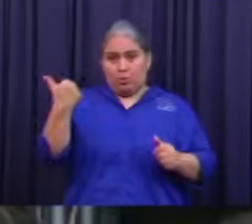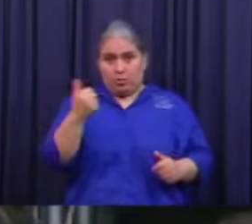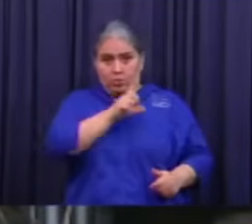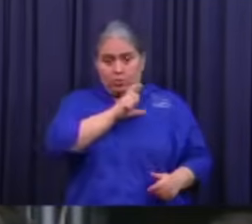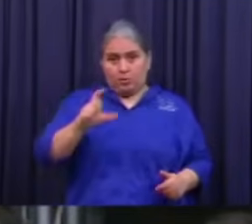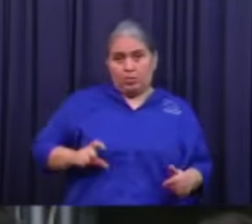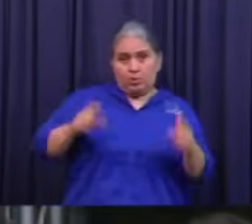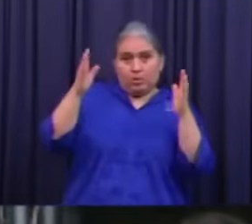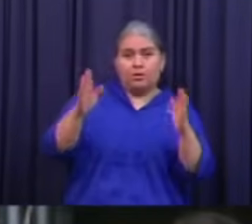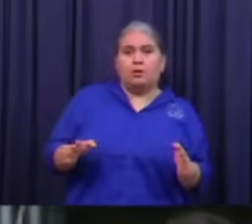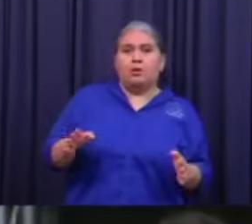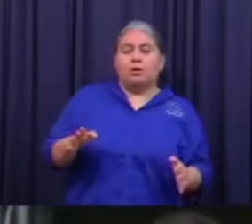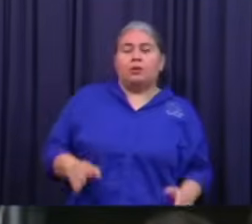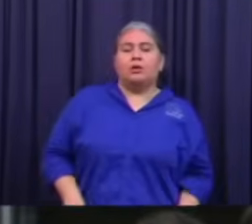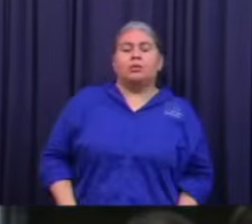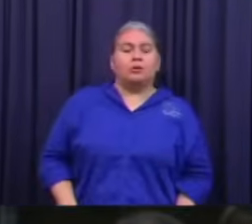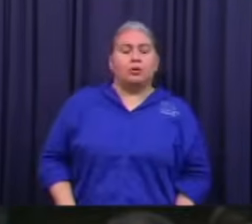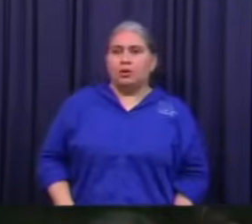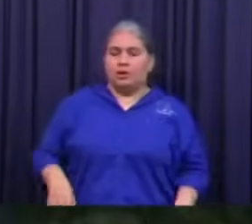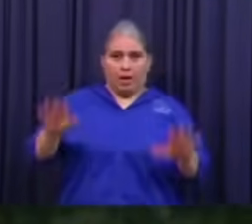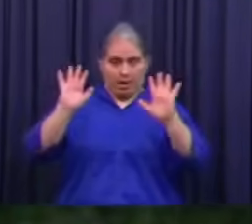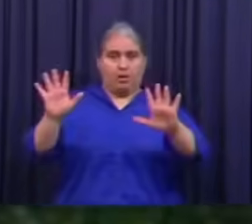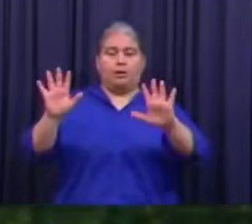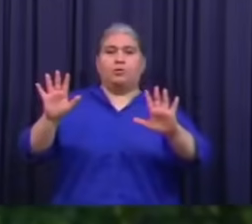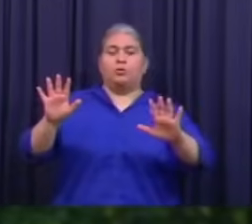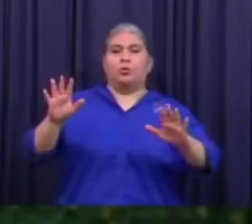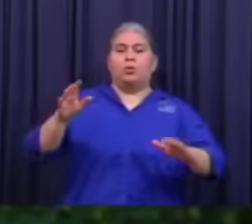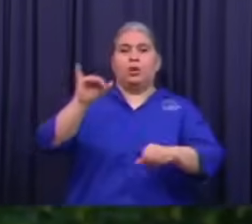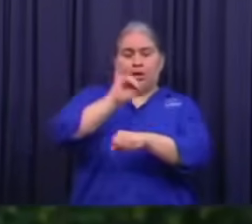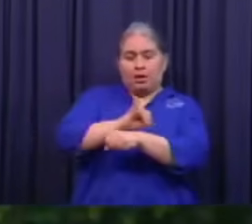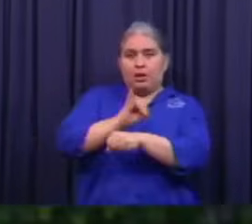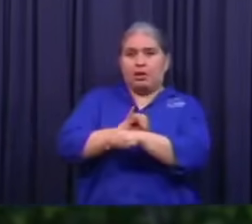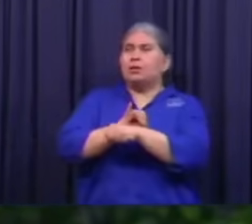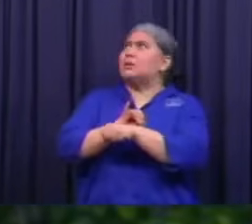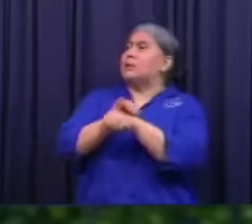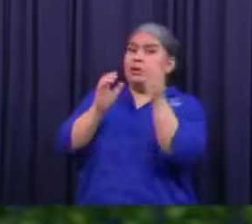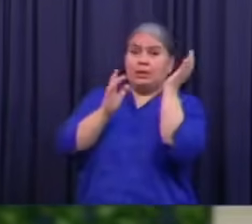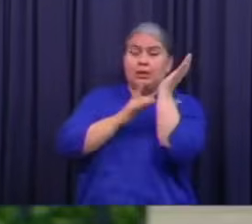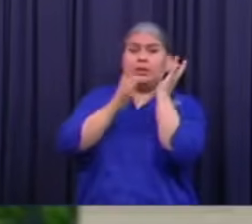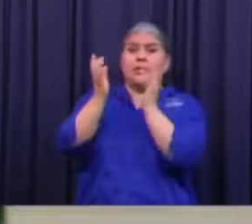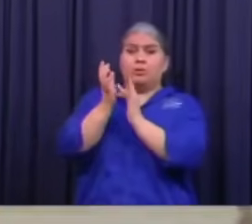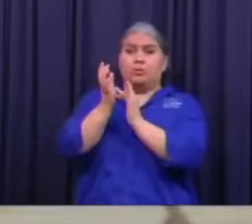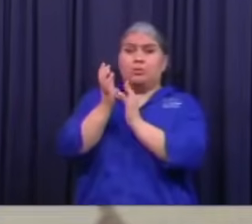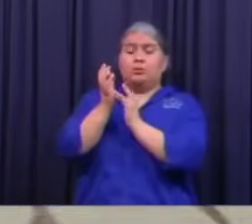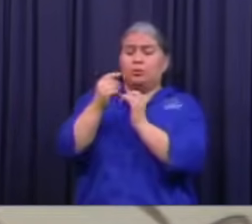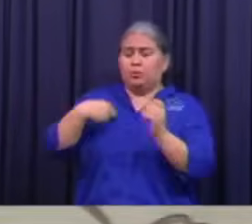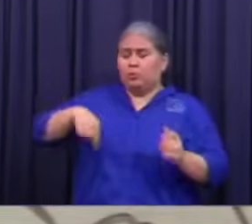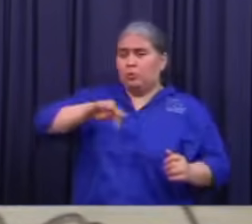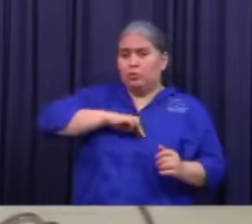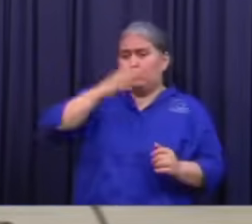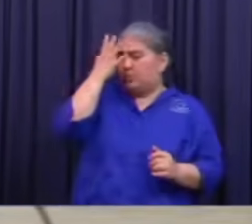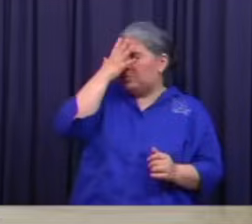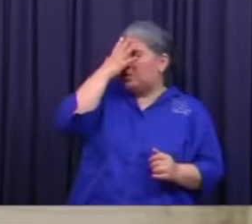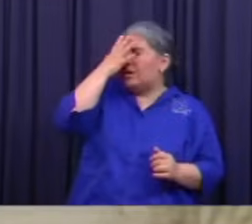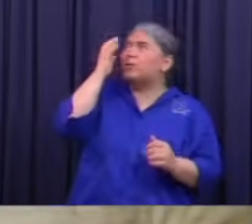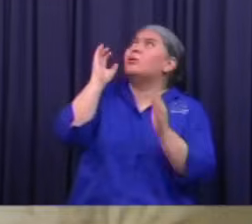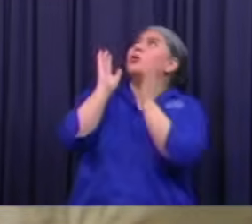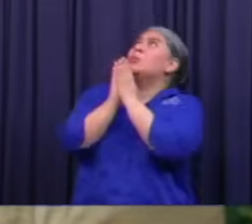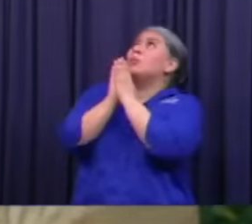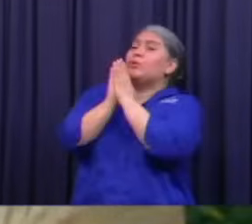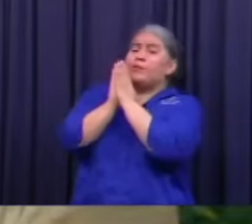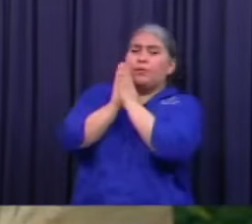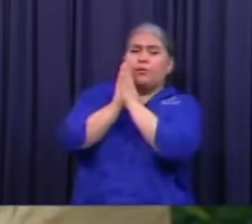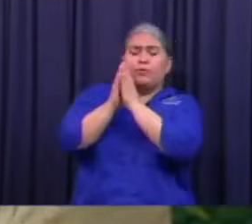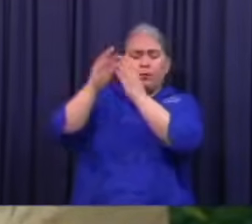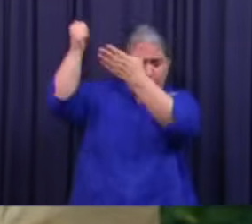hemos pecado nuestros padres y Nosotros hemos pecado haz algo Señor por favor y es lo vamos a ver los versículos conducentes